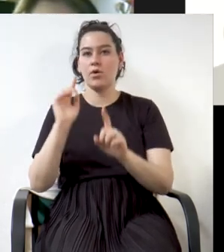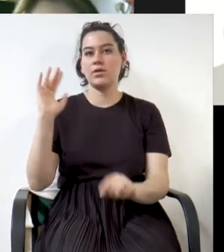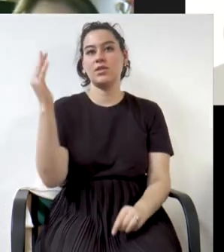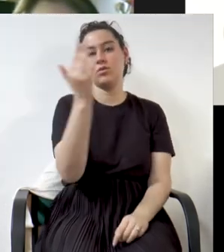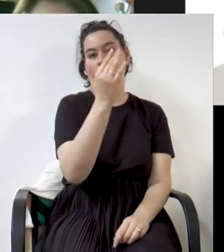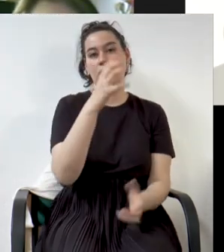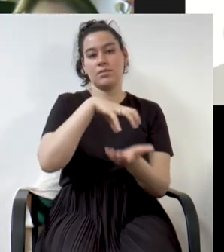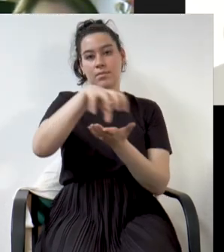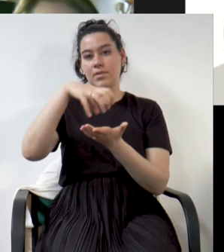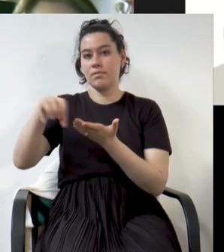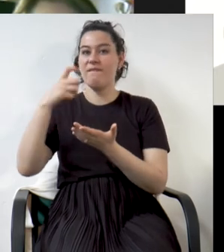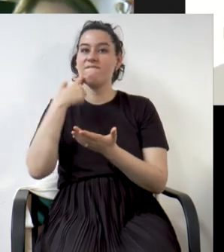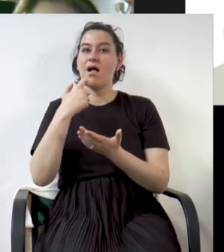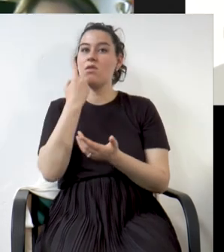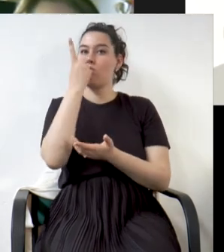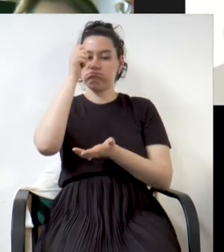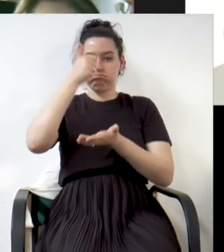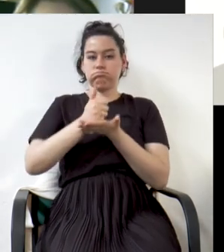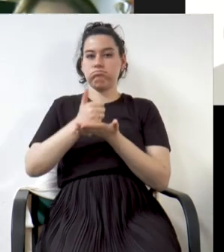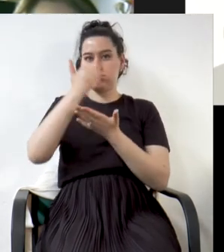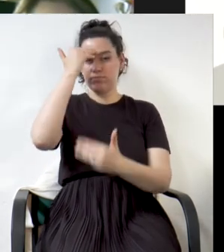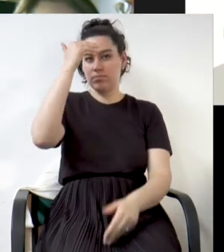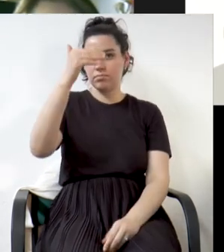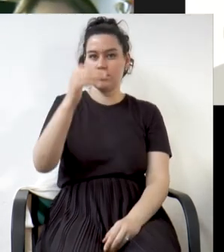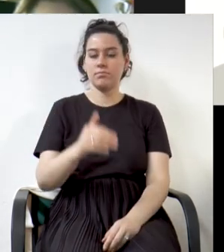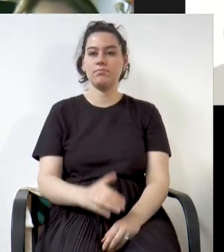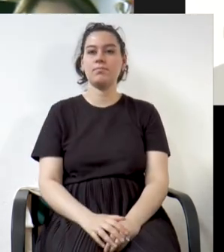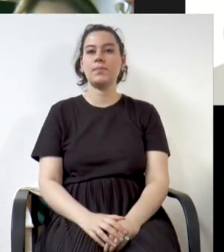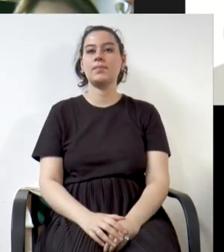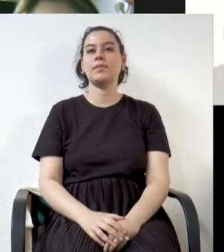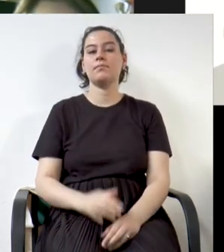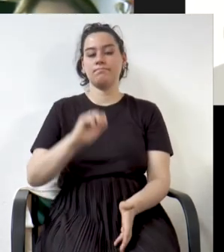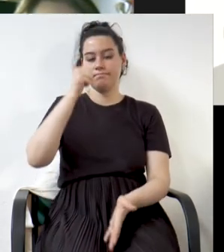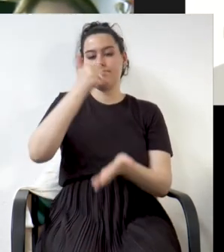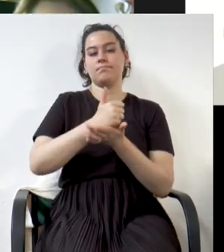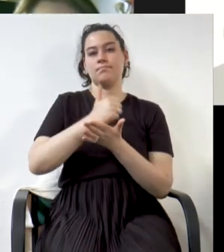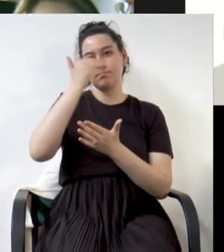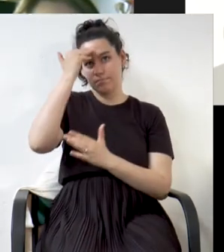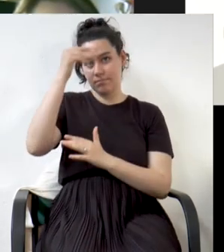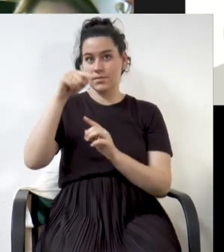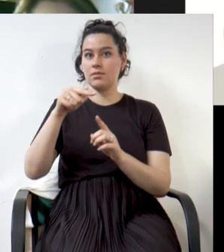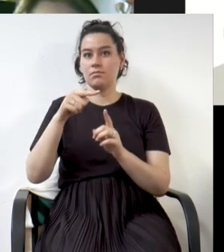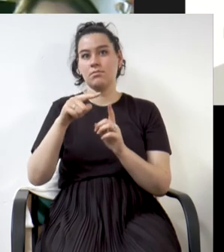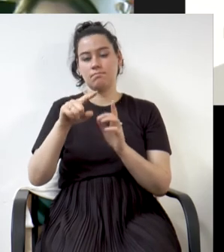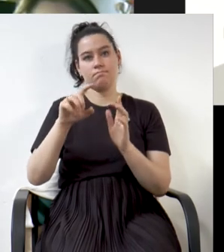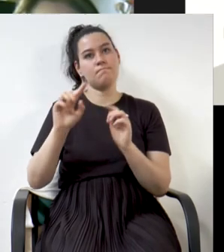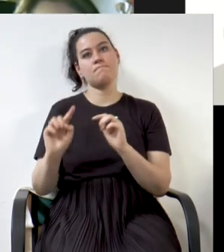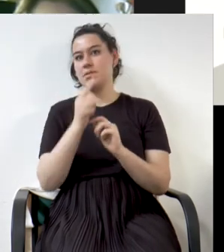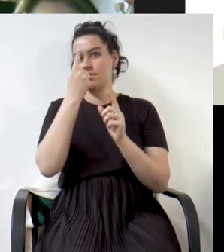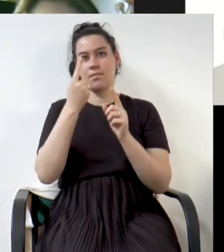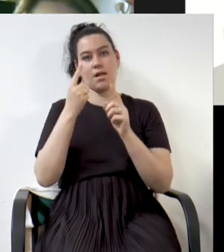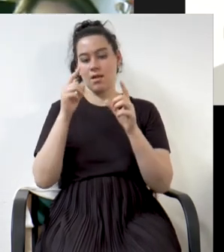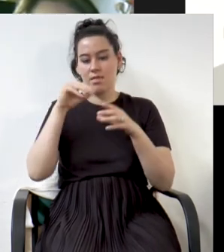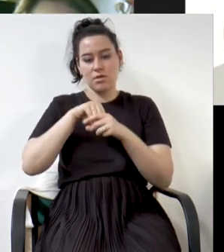departamentos académicos si no es con un docente erradicado. ¿Tá? Y la erradicación del docente ha sido un estamento central de los programas de la